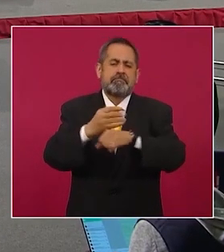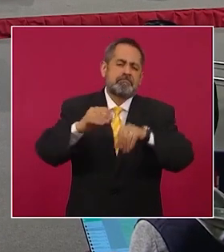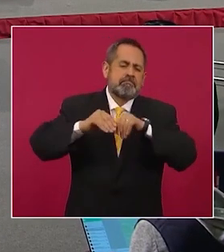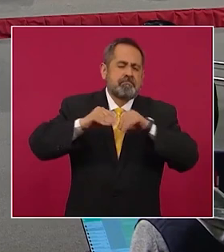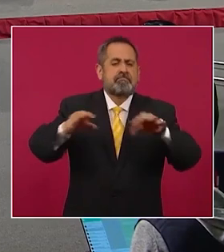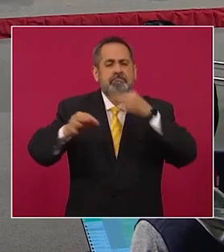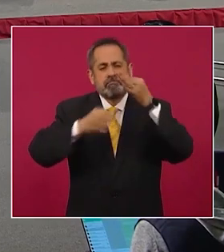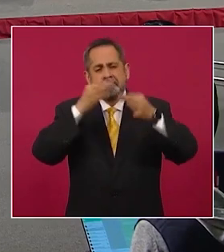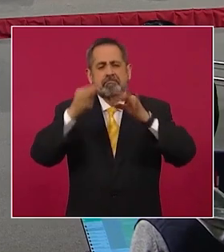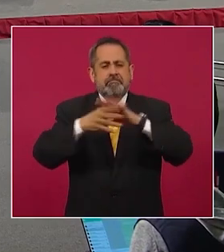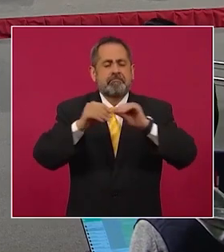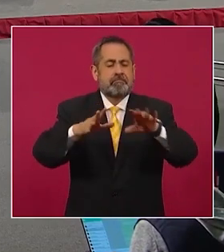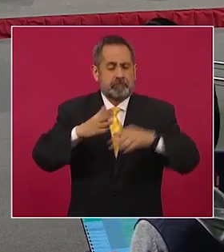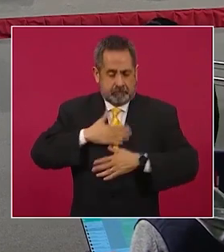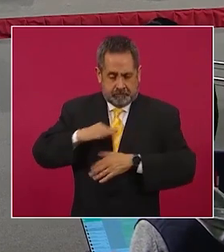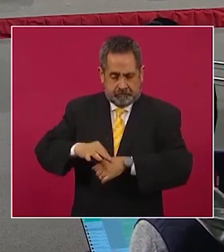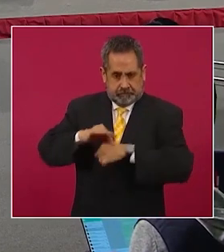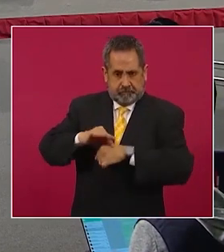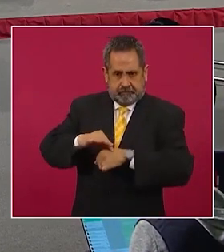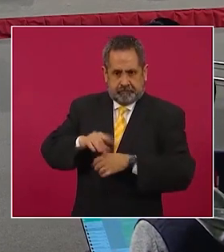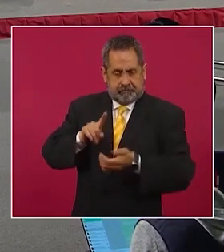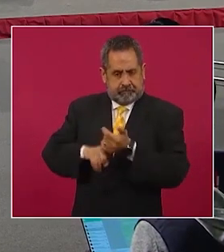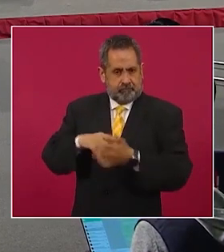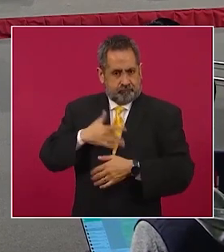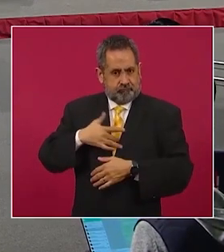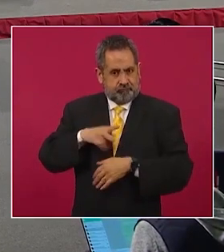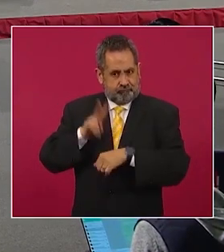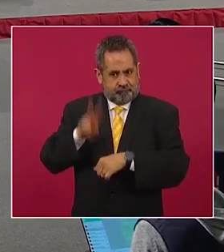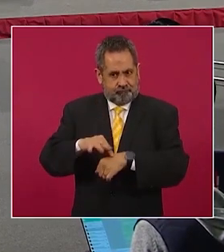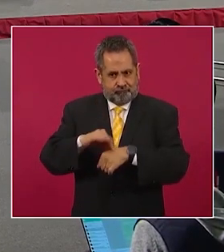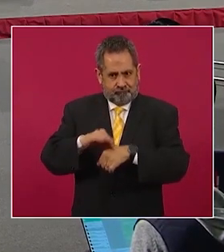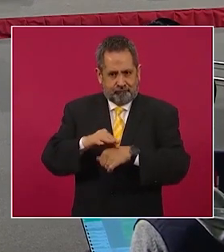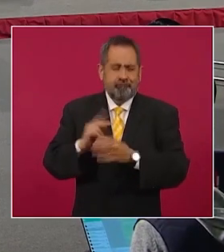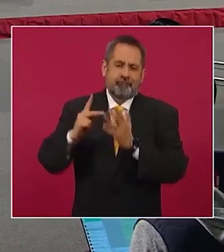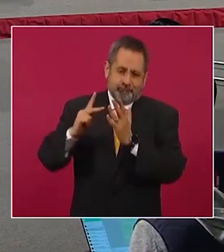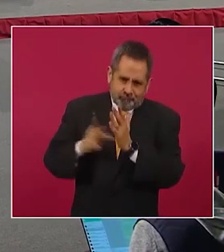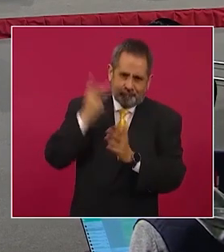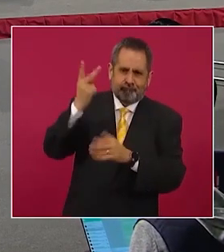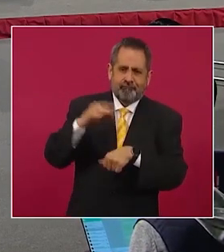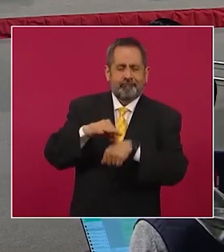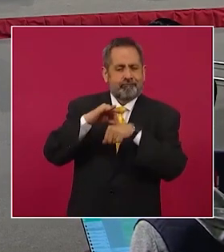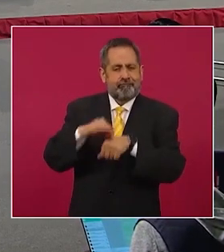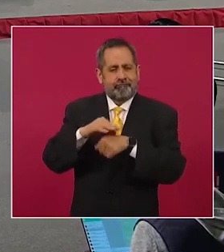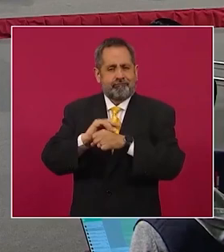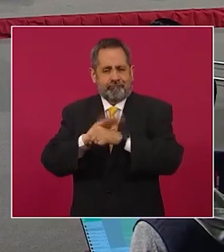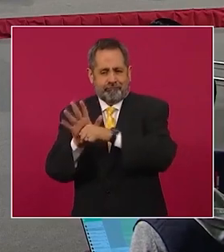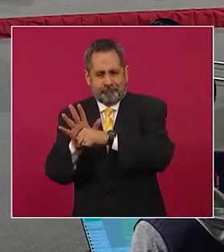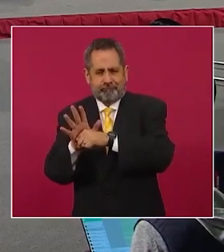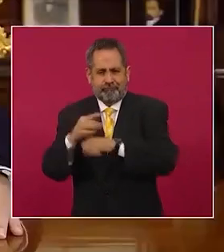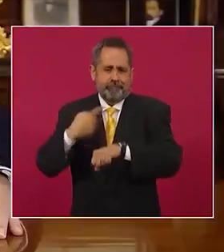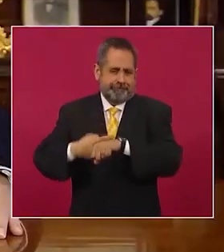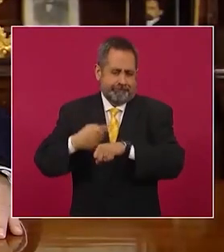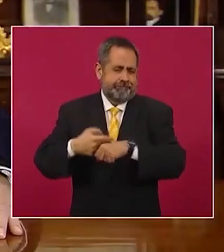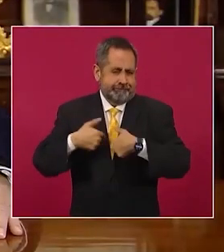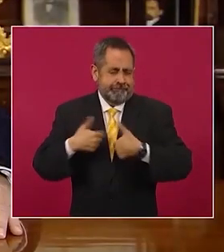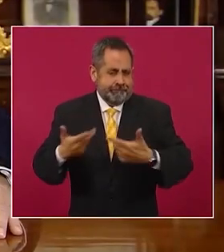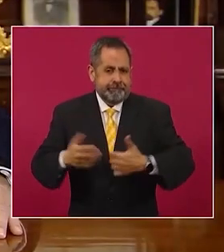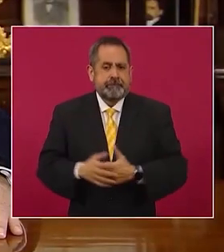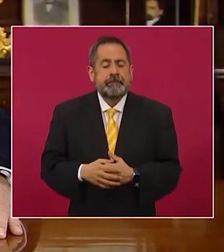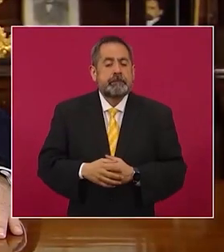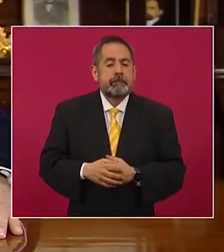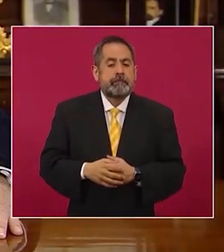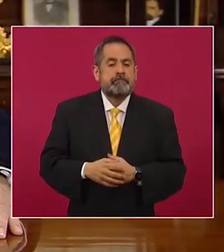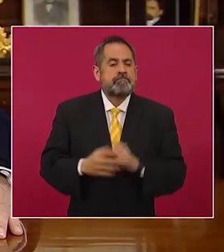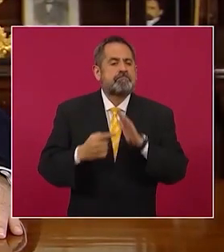transmitirles mi experiencia, ahora que me he vuelto a contagiar, con